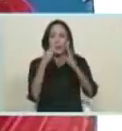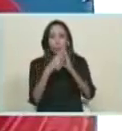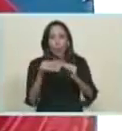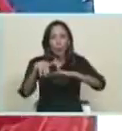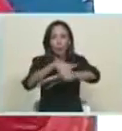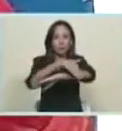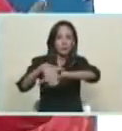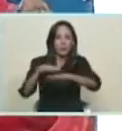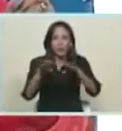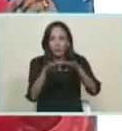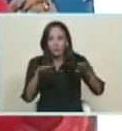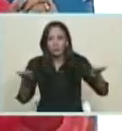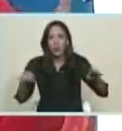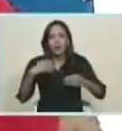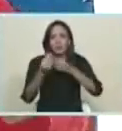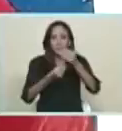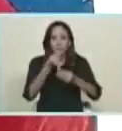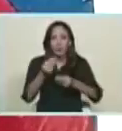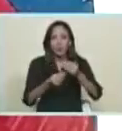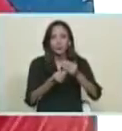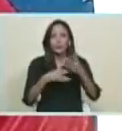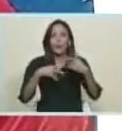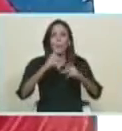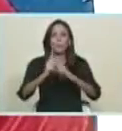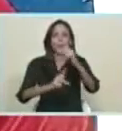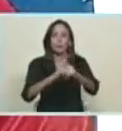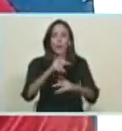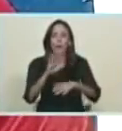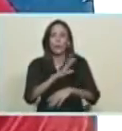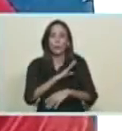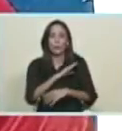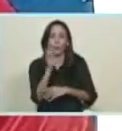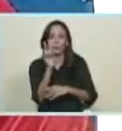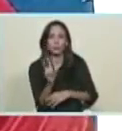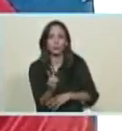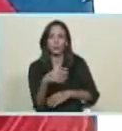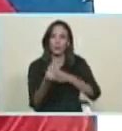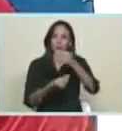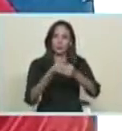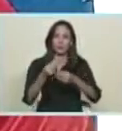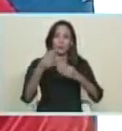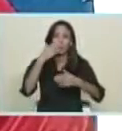todas fueron hechas con el asfalto que venía de Venezuela.